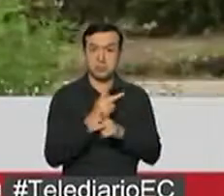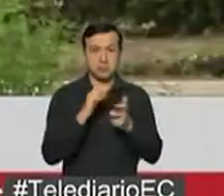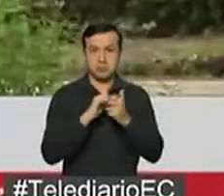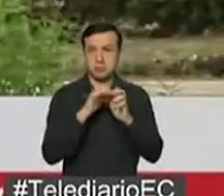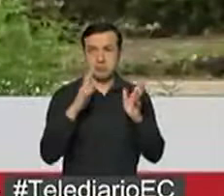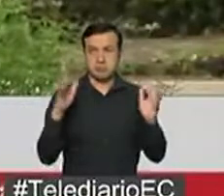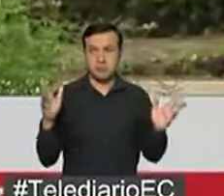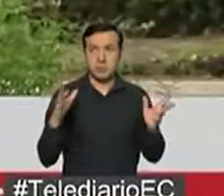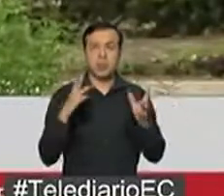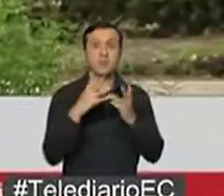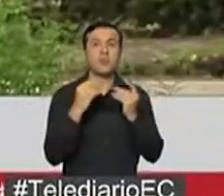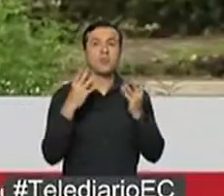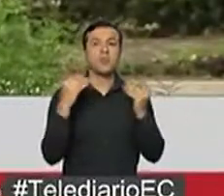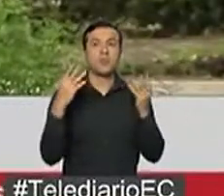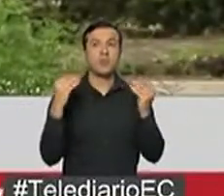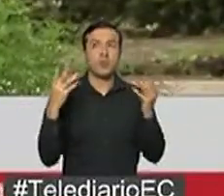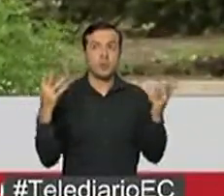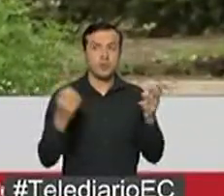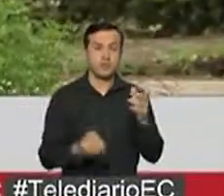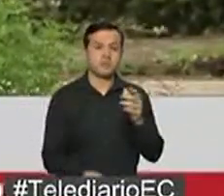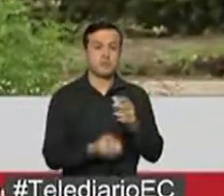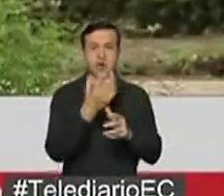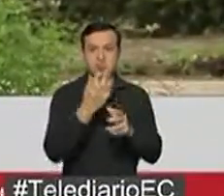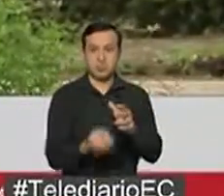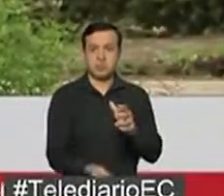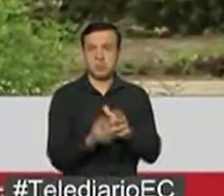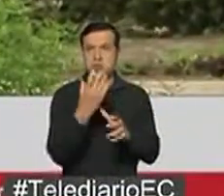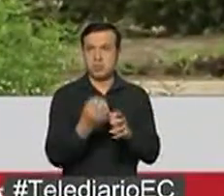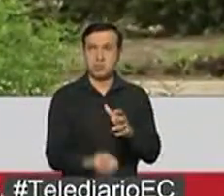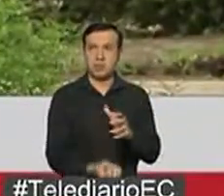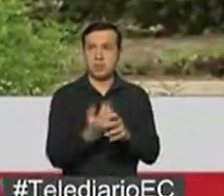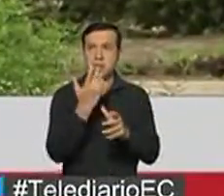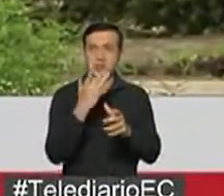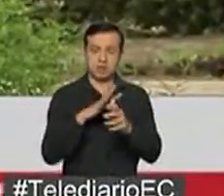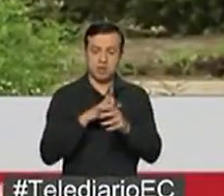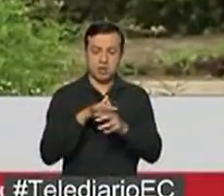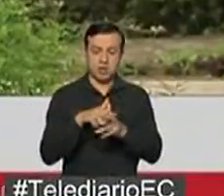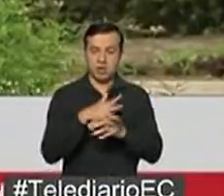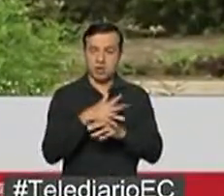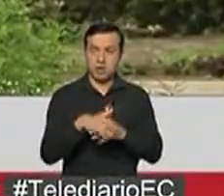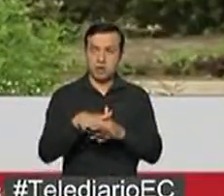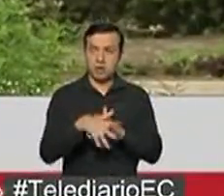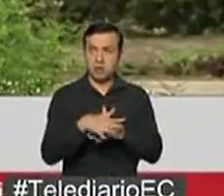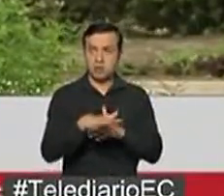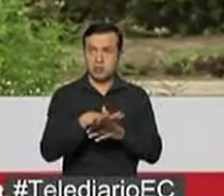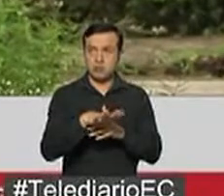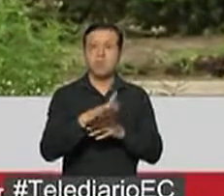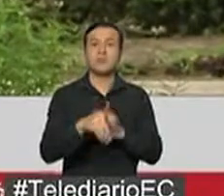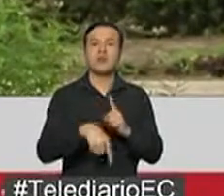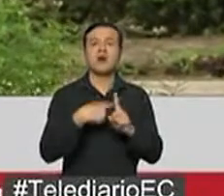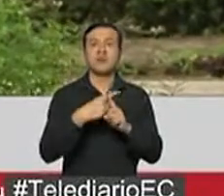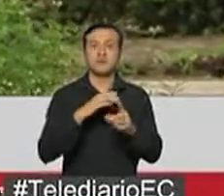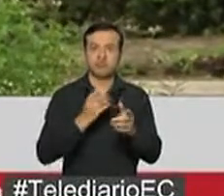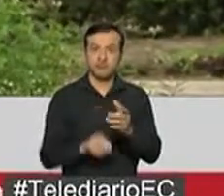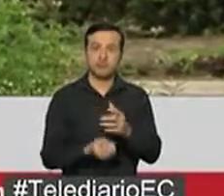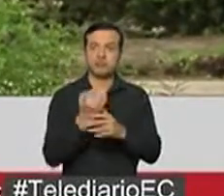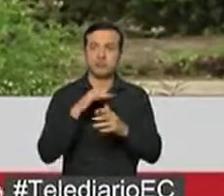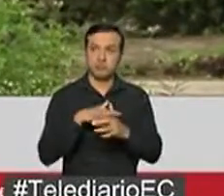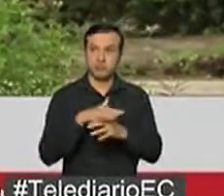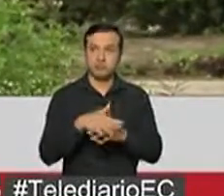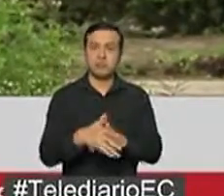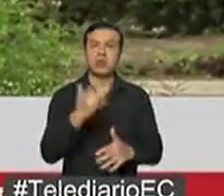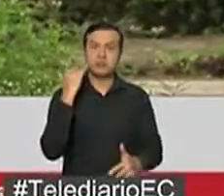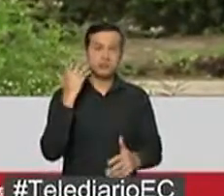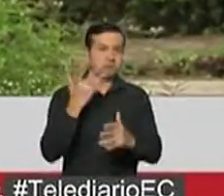en la gran mayoría de erupciones que tiene esta isla los flujos de lava justamente corren sobre otros flujos de lava que de erupciones